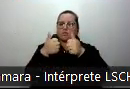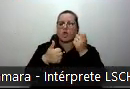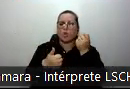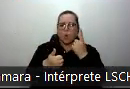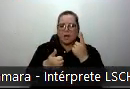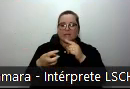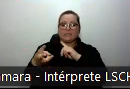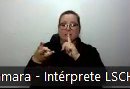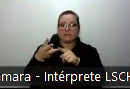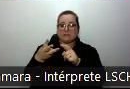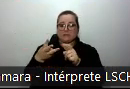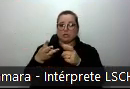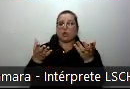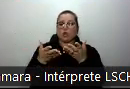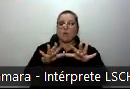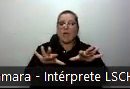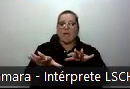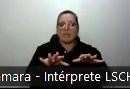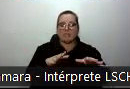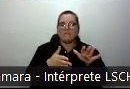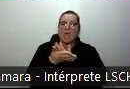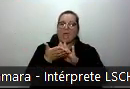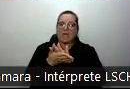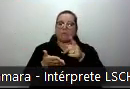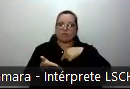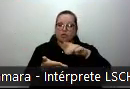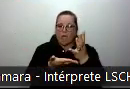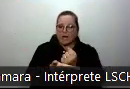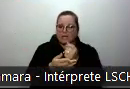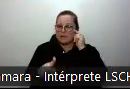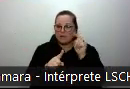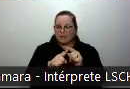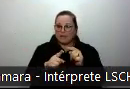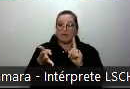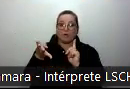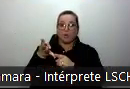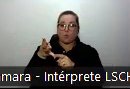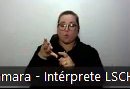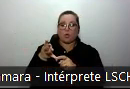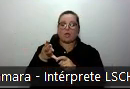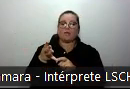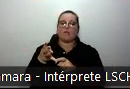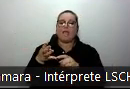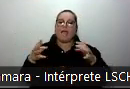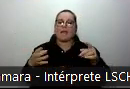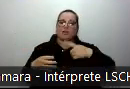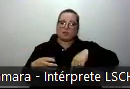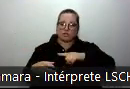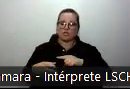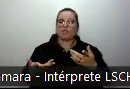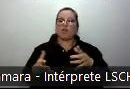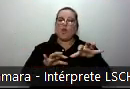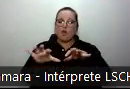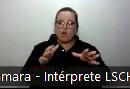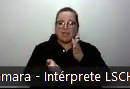después vamos a hacer actividades y muchos ejemplos de cómo alcanzar estos objetivos profesionales y finalmente les voy a hablar sobre los hábitos para que puedan cumplir con sus